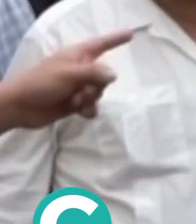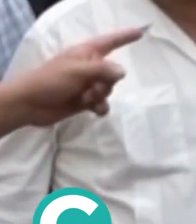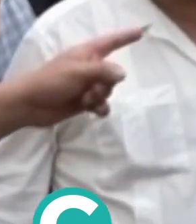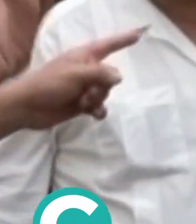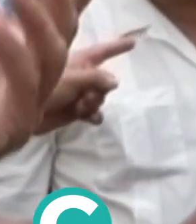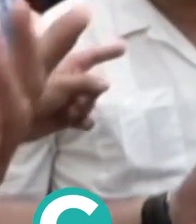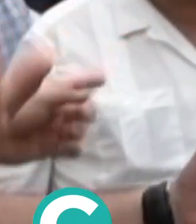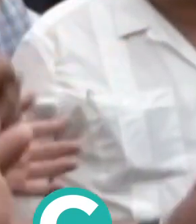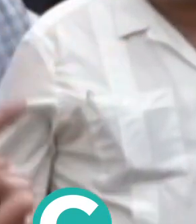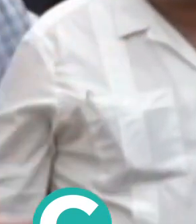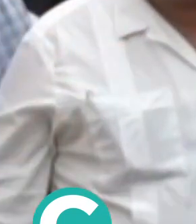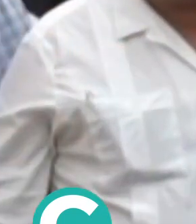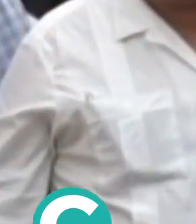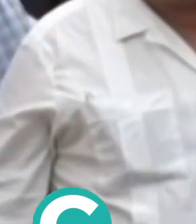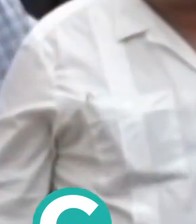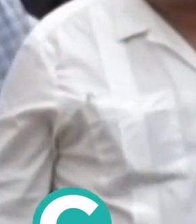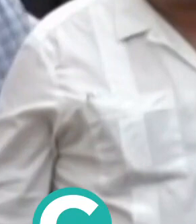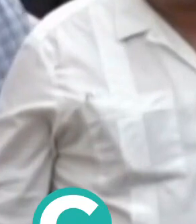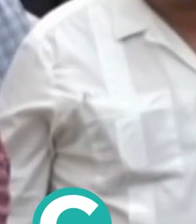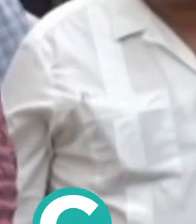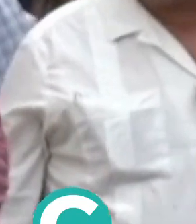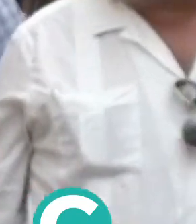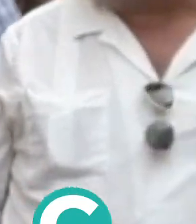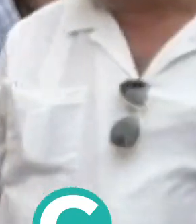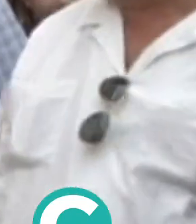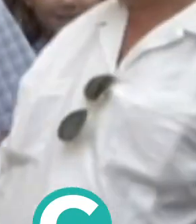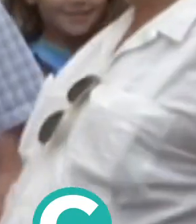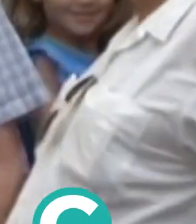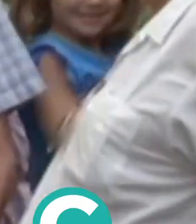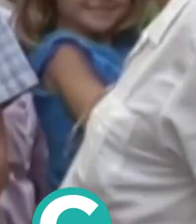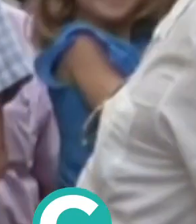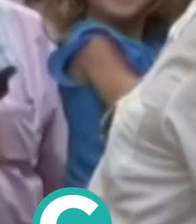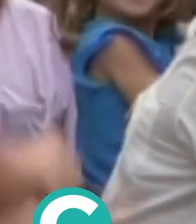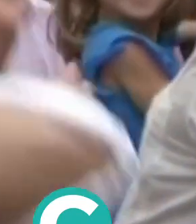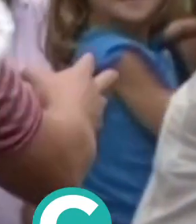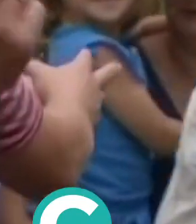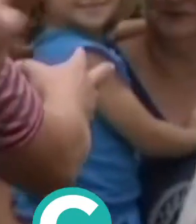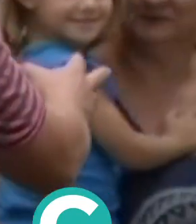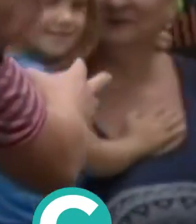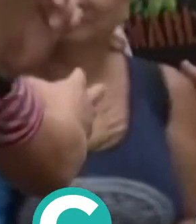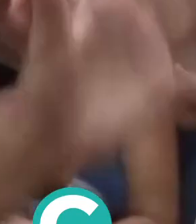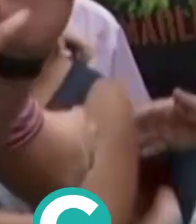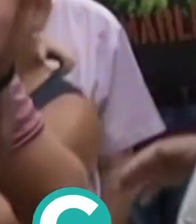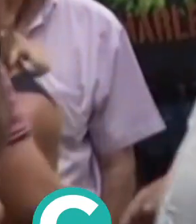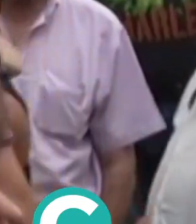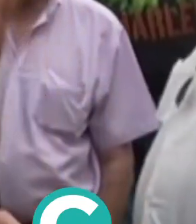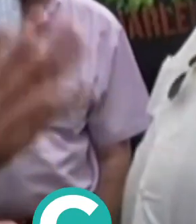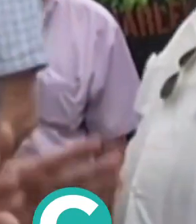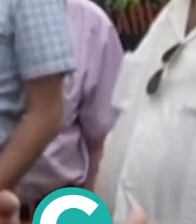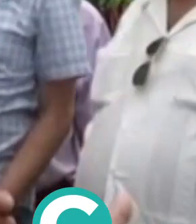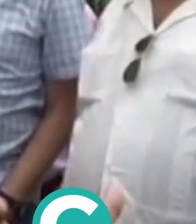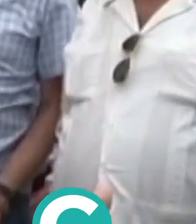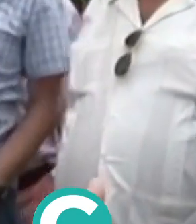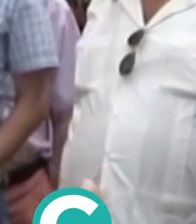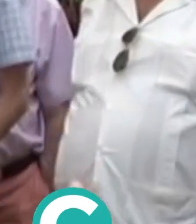Como si de un circo se tratara, bandera enrollada, luces sirenas, válgame